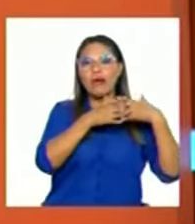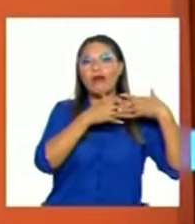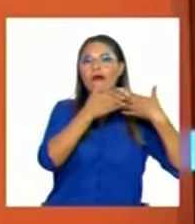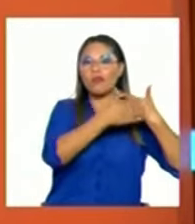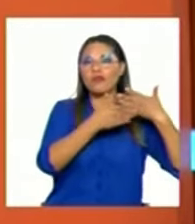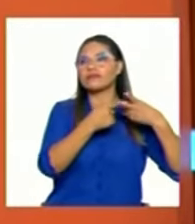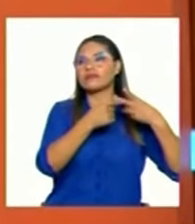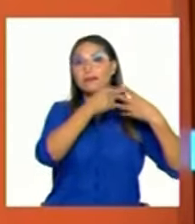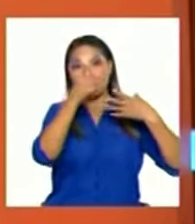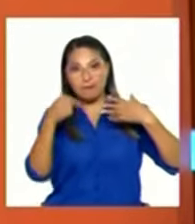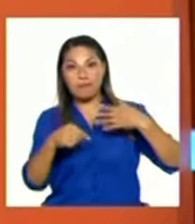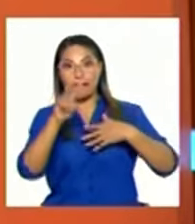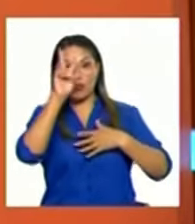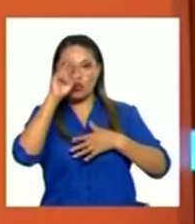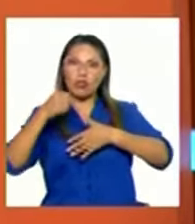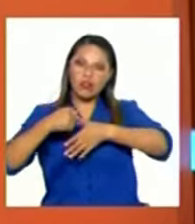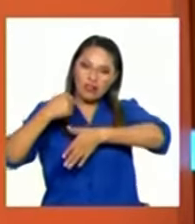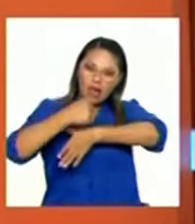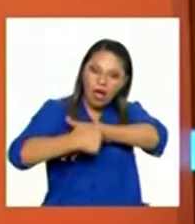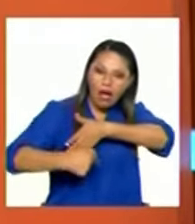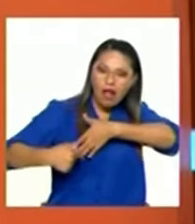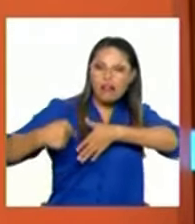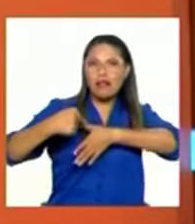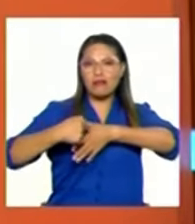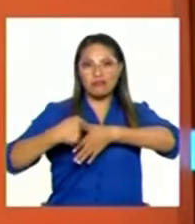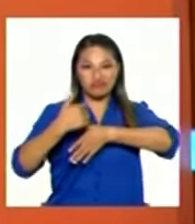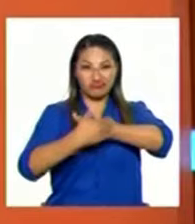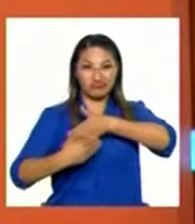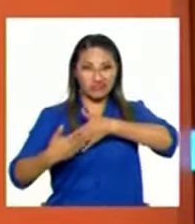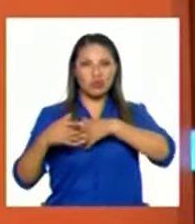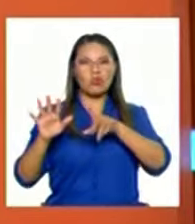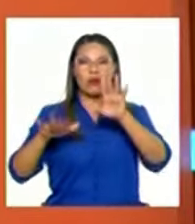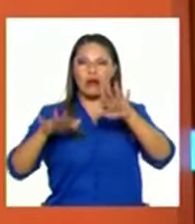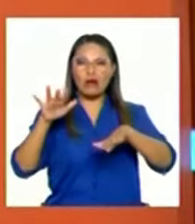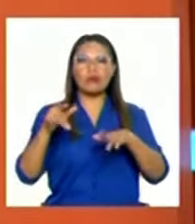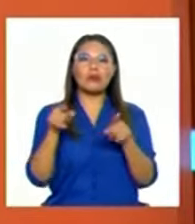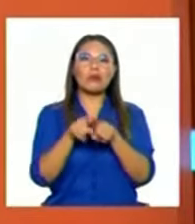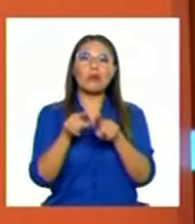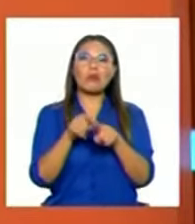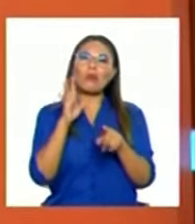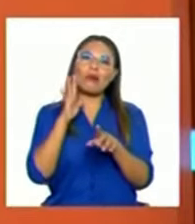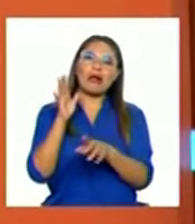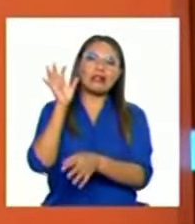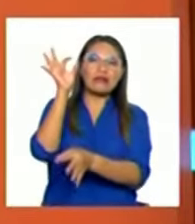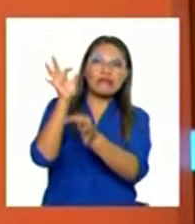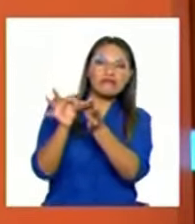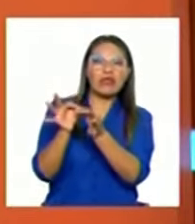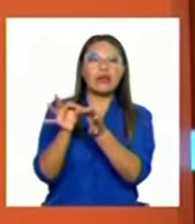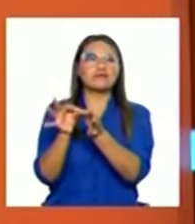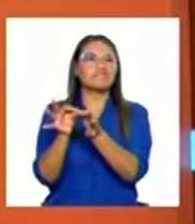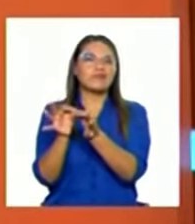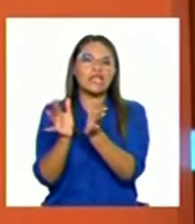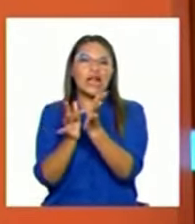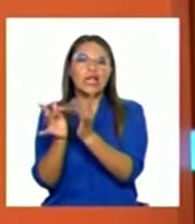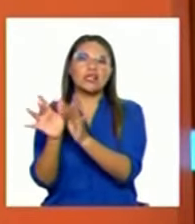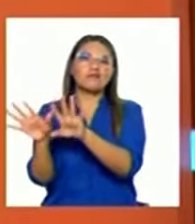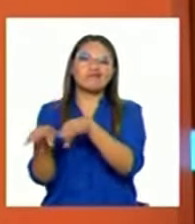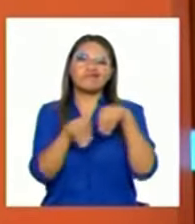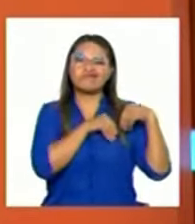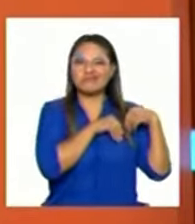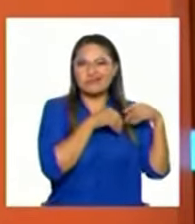el mismo Perú, en América Latina, hay cierta secularización, ¿no? Cierta secularización donde se van perdiendo